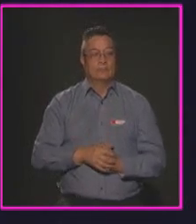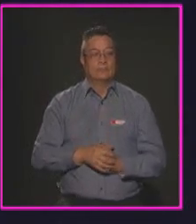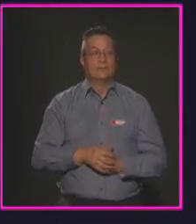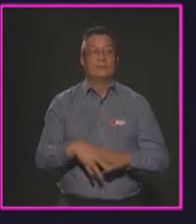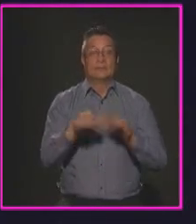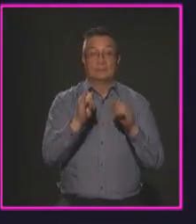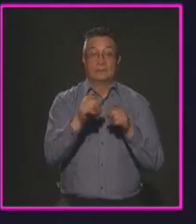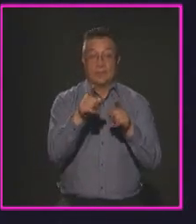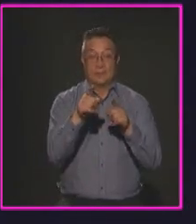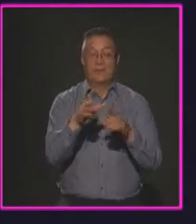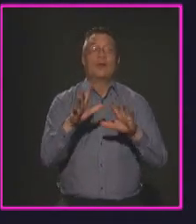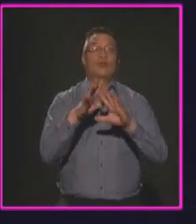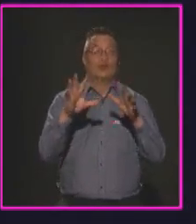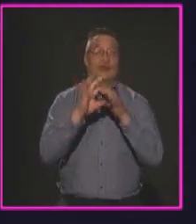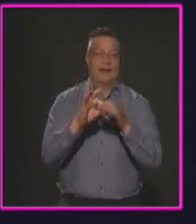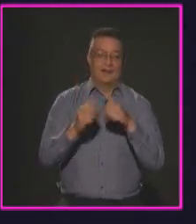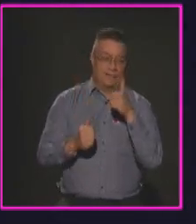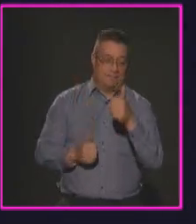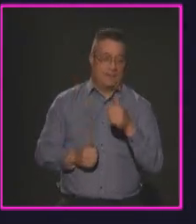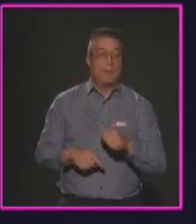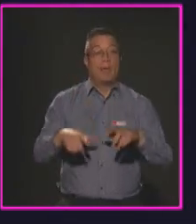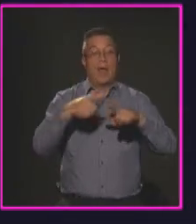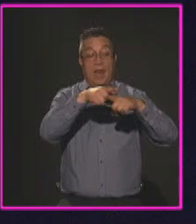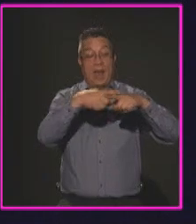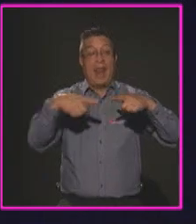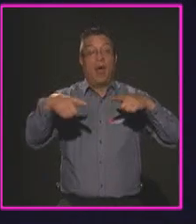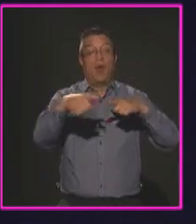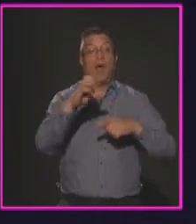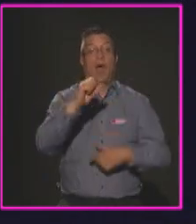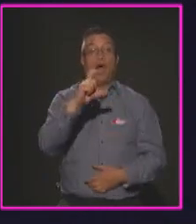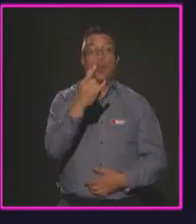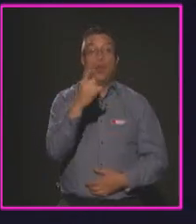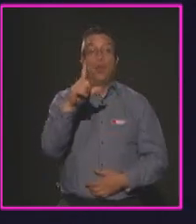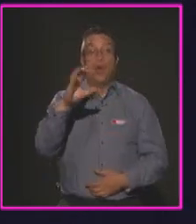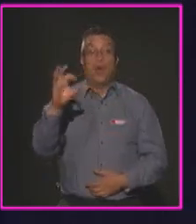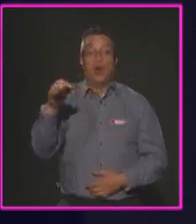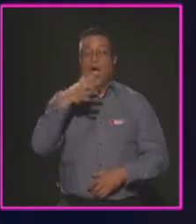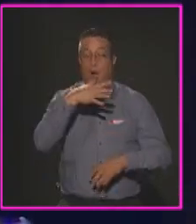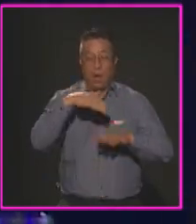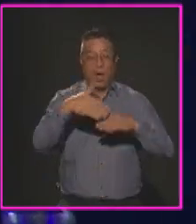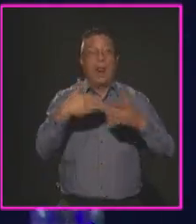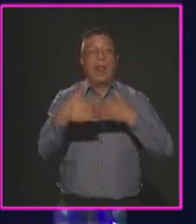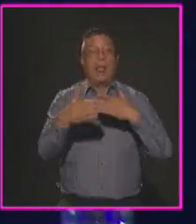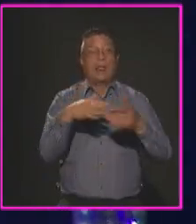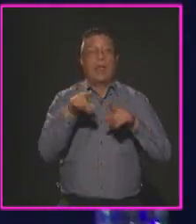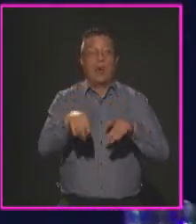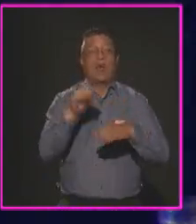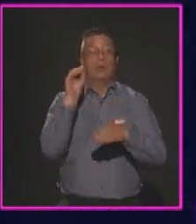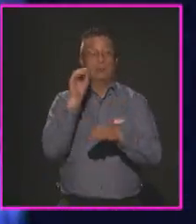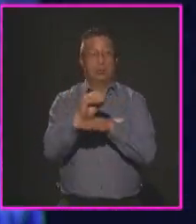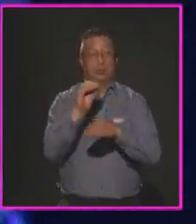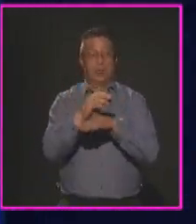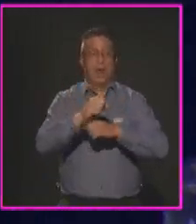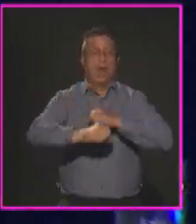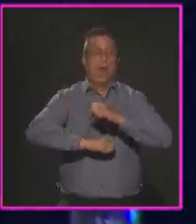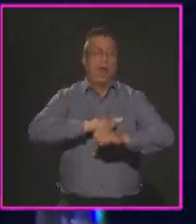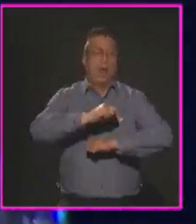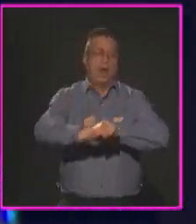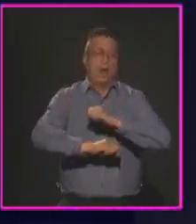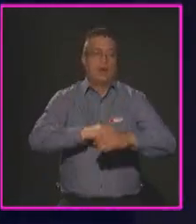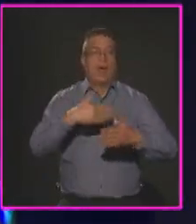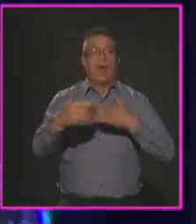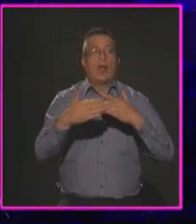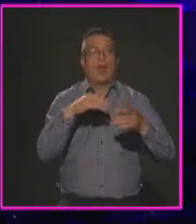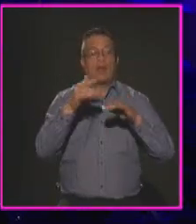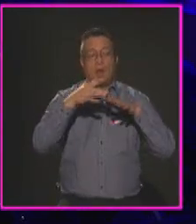Ahí estamos. Muchas gracias. La laguna de Aculeo, un cuerpo de agua natural que se nutre, por miles de años se ha nutrido naturalmente